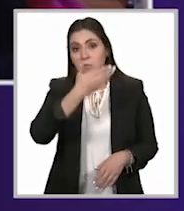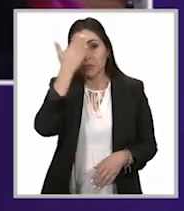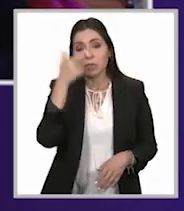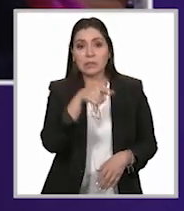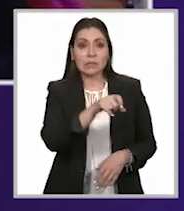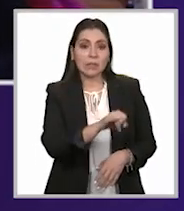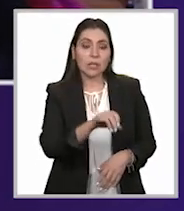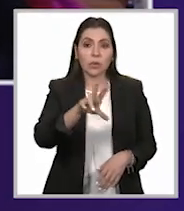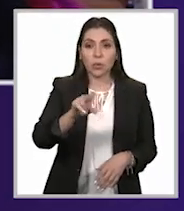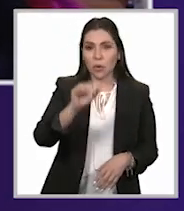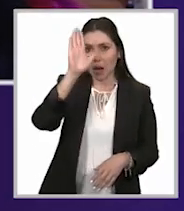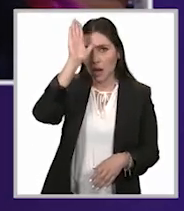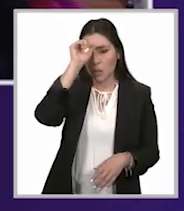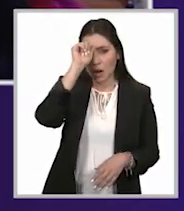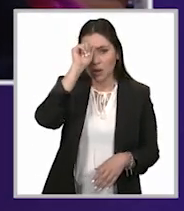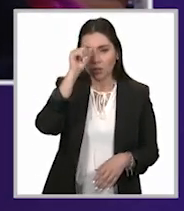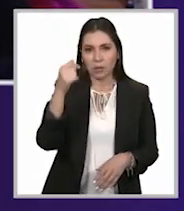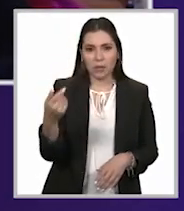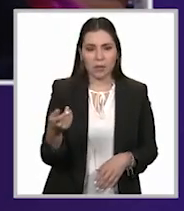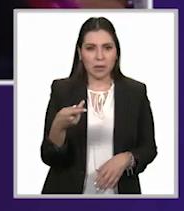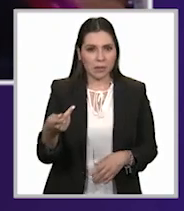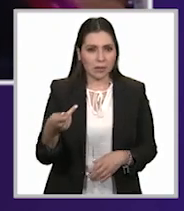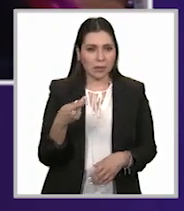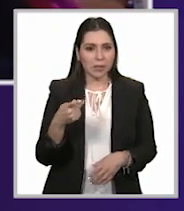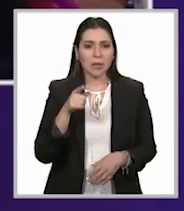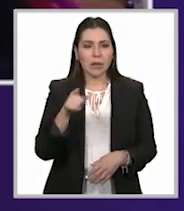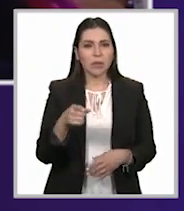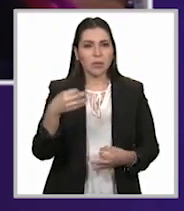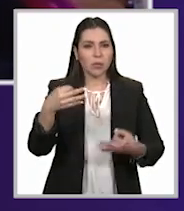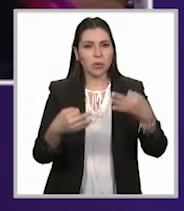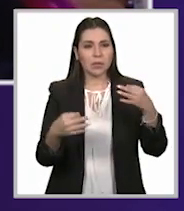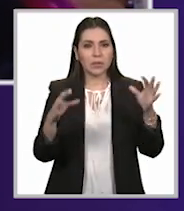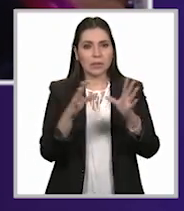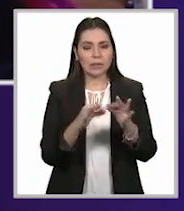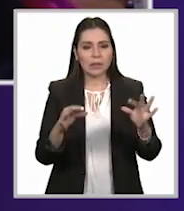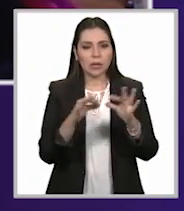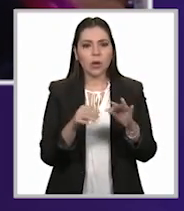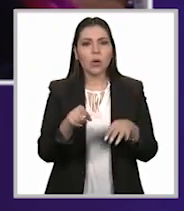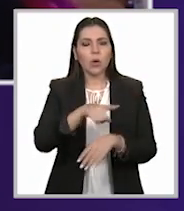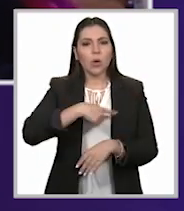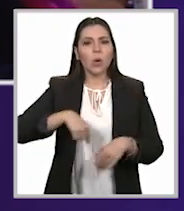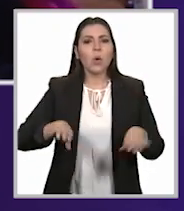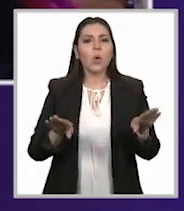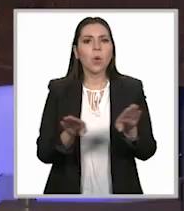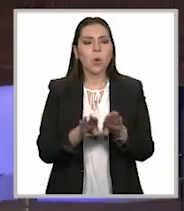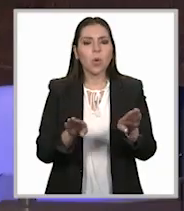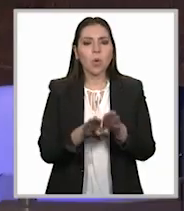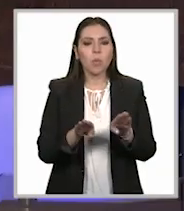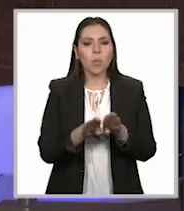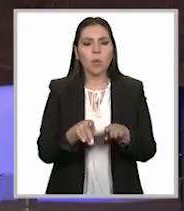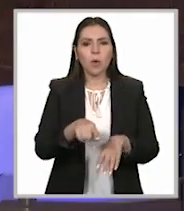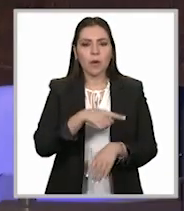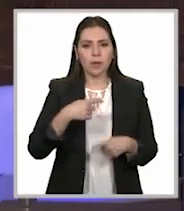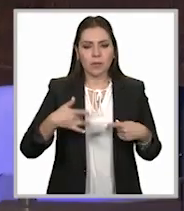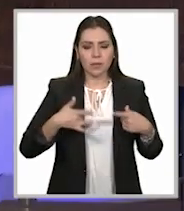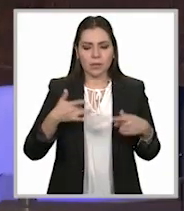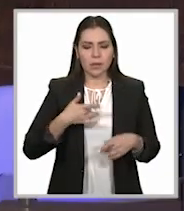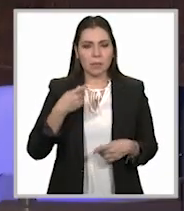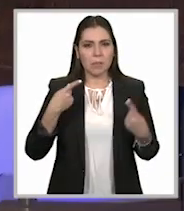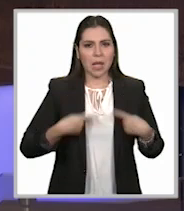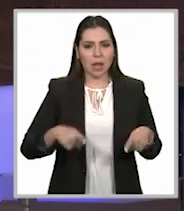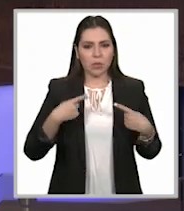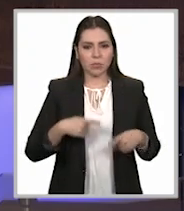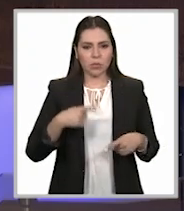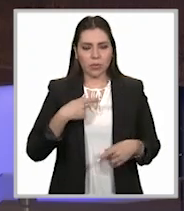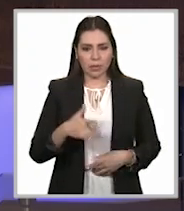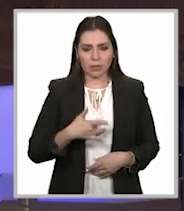de cuentas, no sé si estarías de acuerdo conmigo, Ana María, pero lo que está contando la Corte es la manera en la que nos concebimos a nosotras y a nosotros